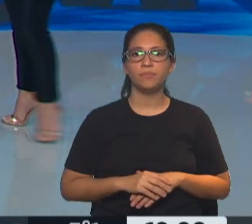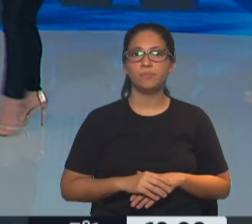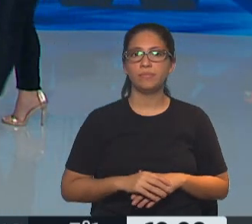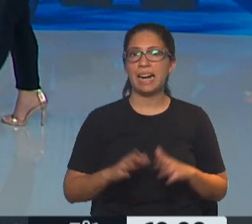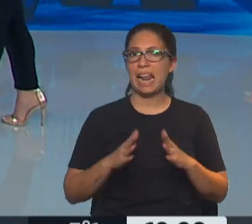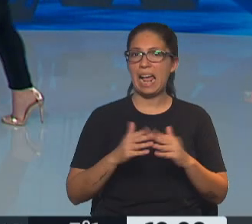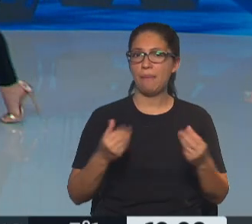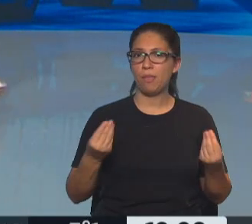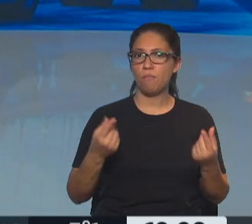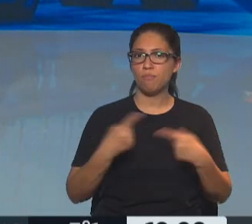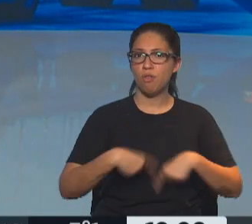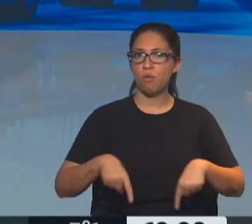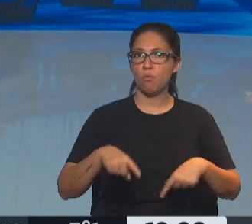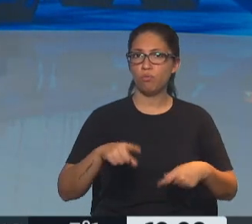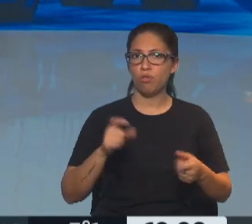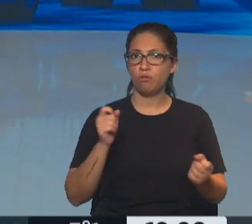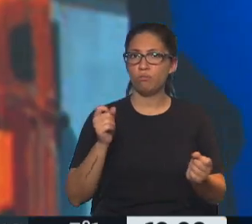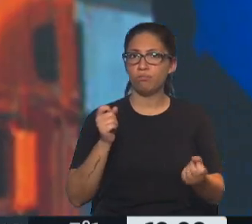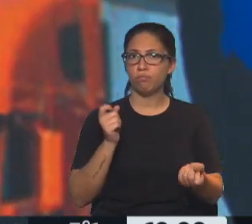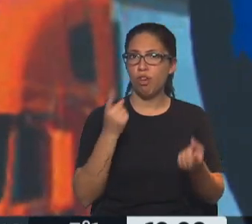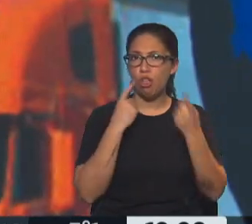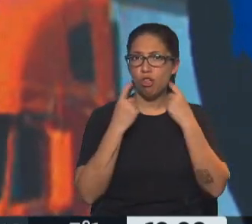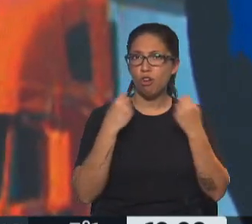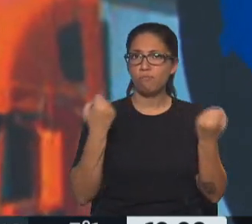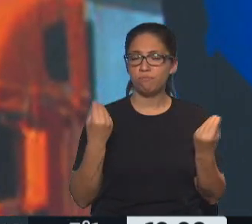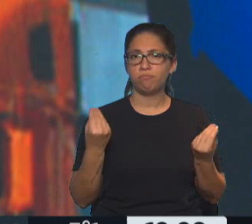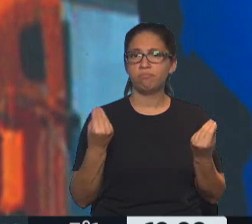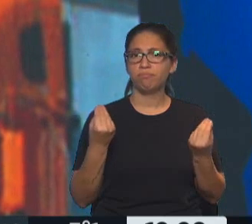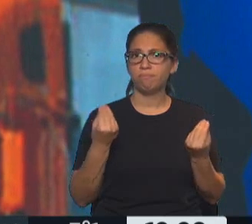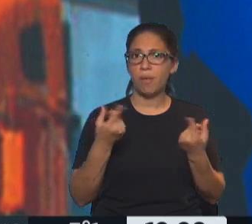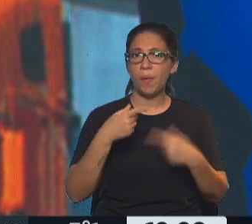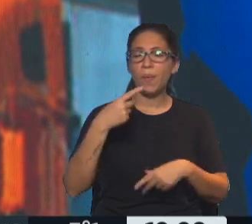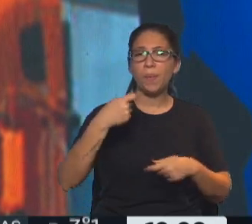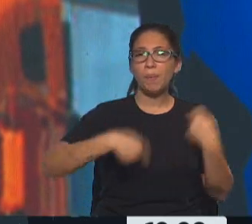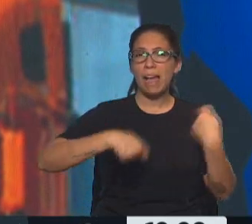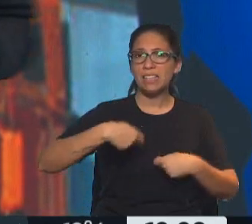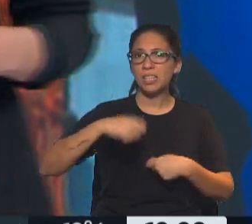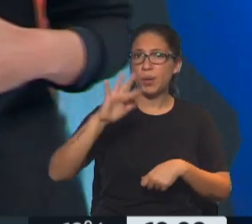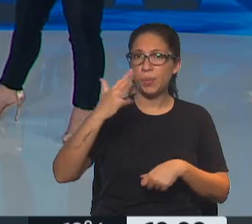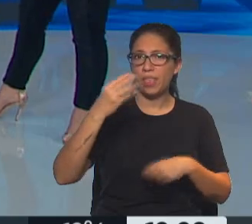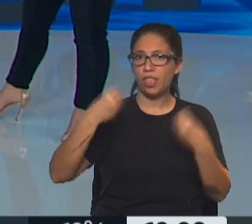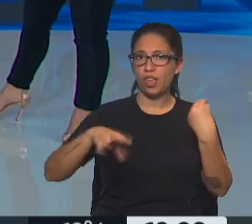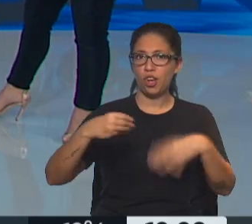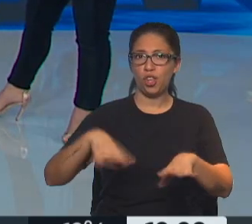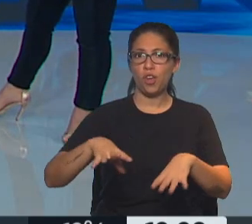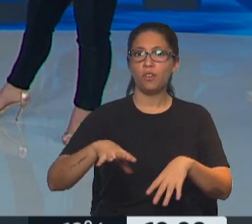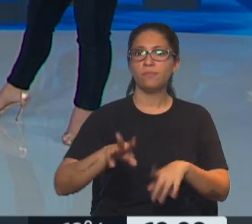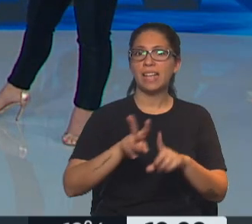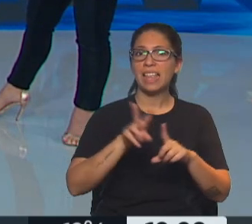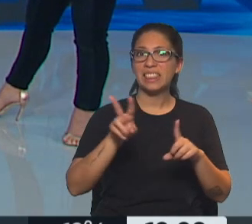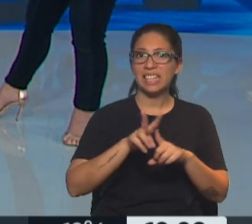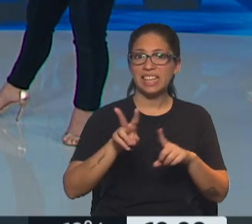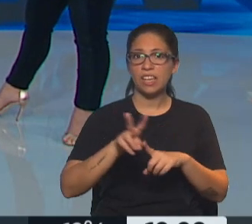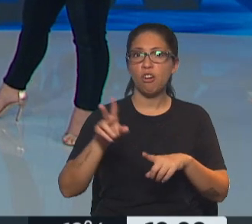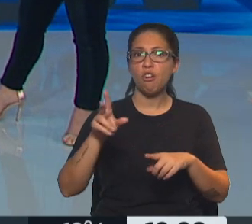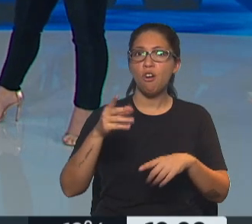rápido, ¿cuáles son los productos que sufrieron regulación? Australia, los desechos de vidrio y plástico. Azerbaiyán, trigo, morcajo.